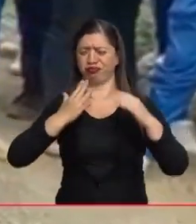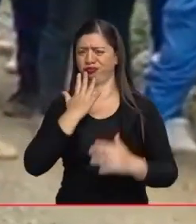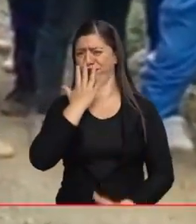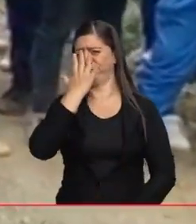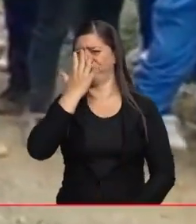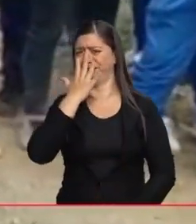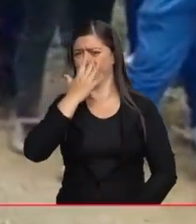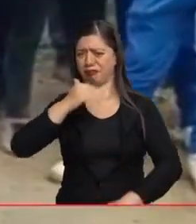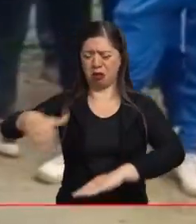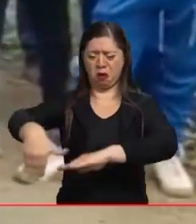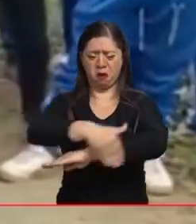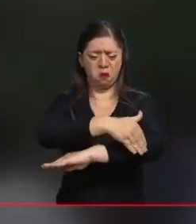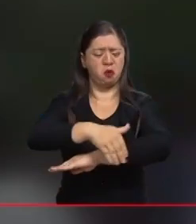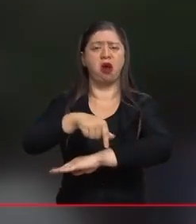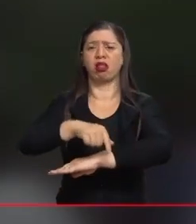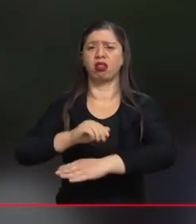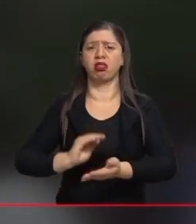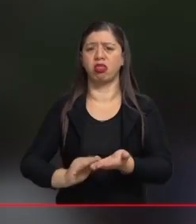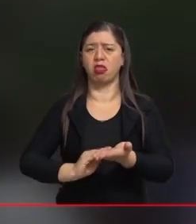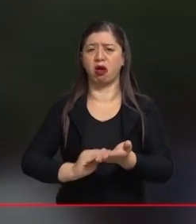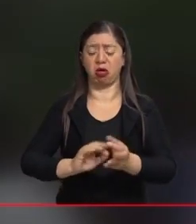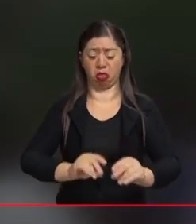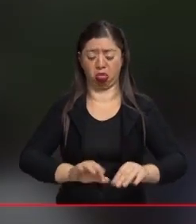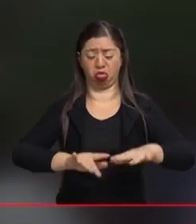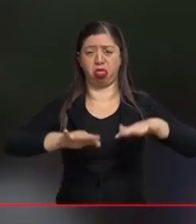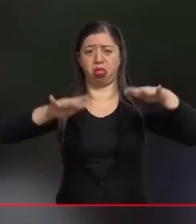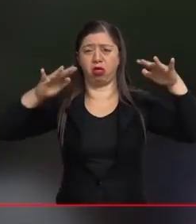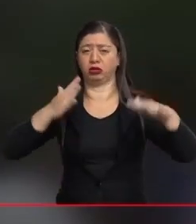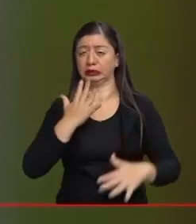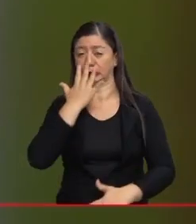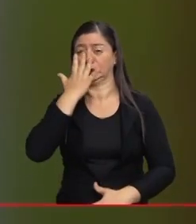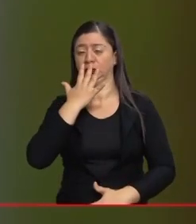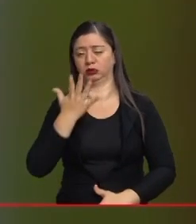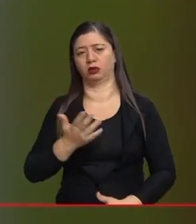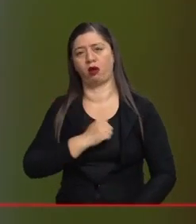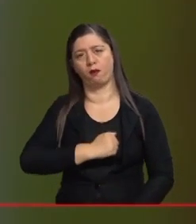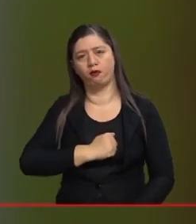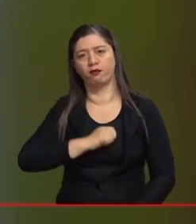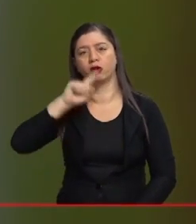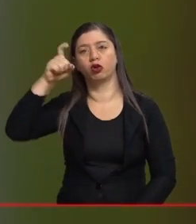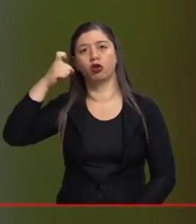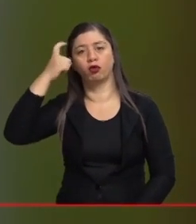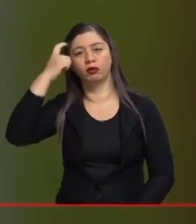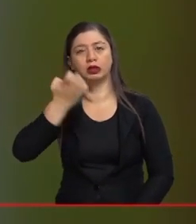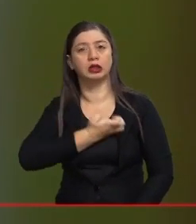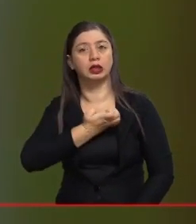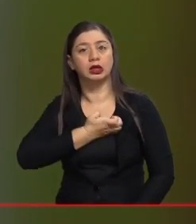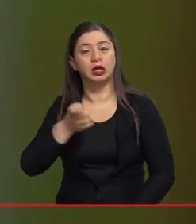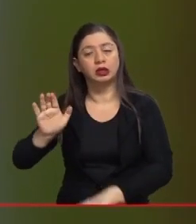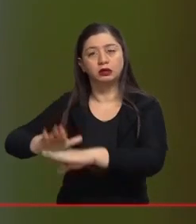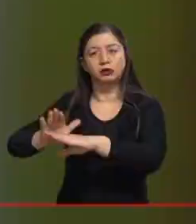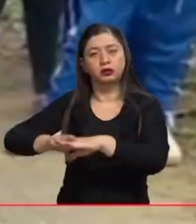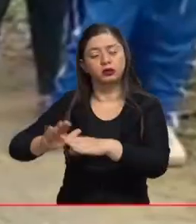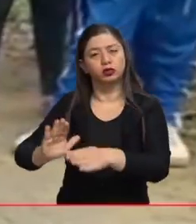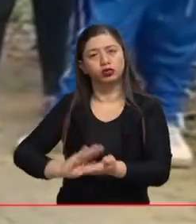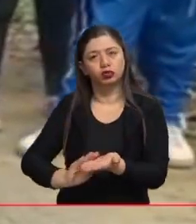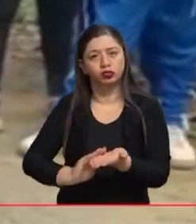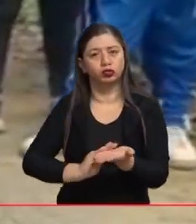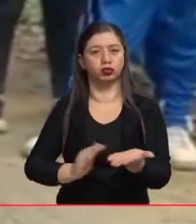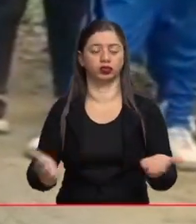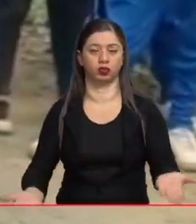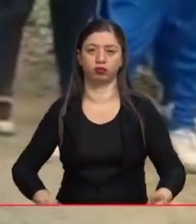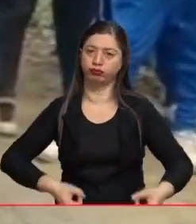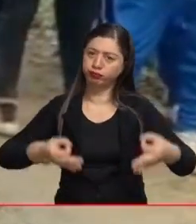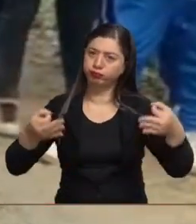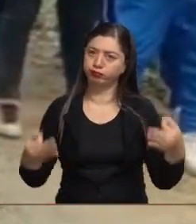vía abierta, hay mucho polvo y por favor queremos que el gobierno, alcaldes, nos solucionen este problema, que nos